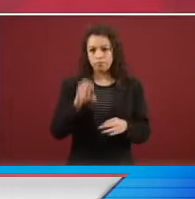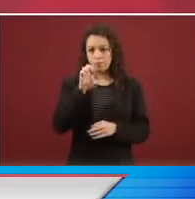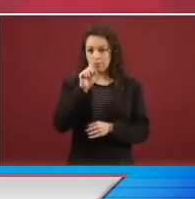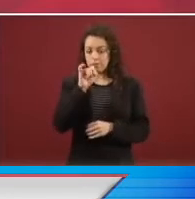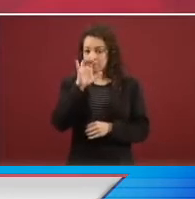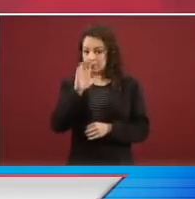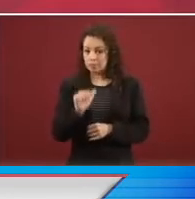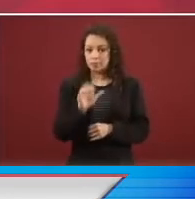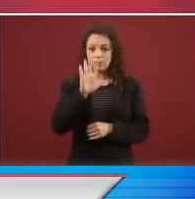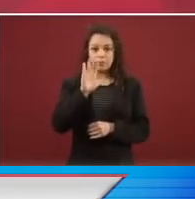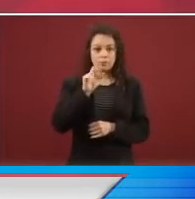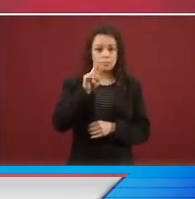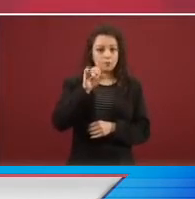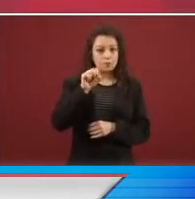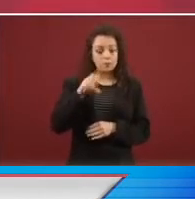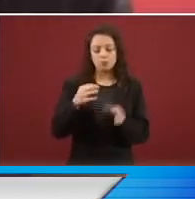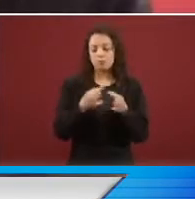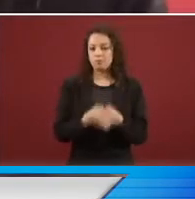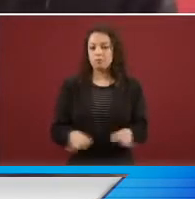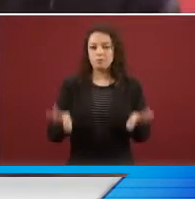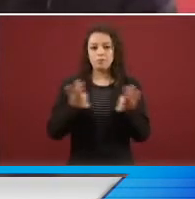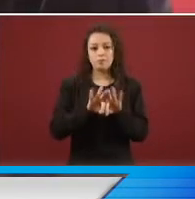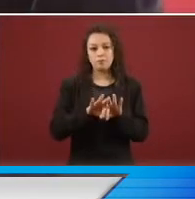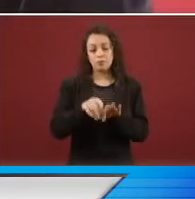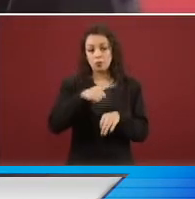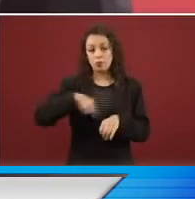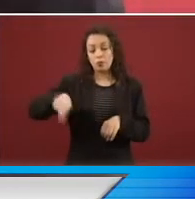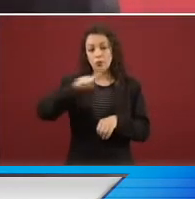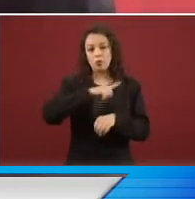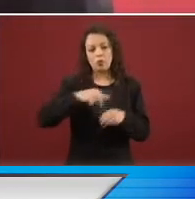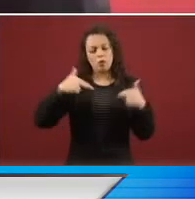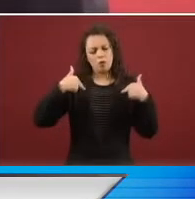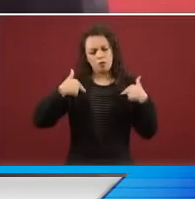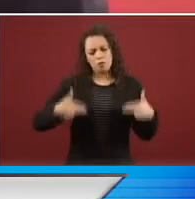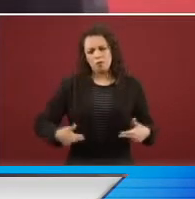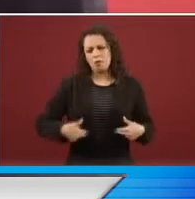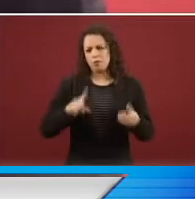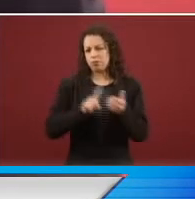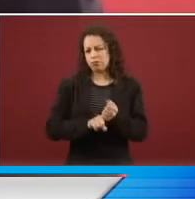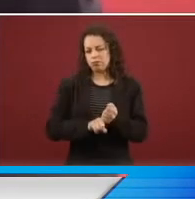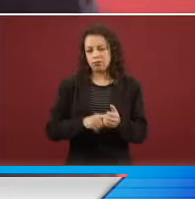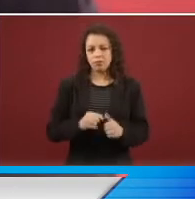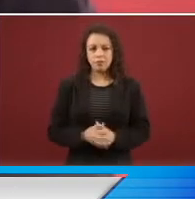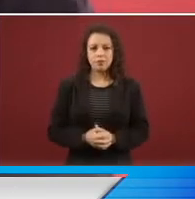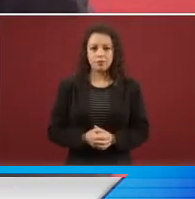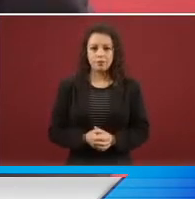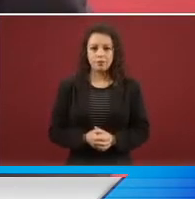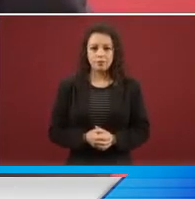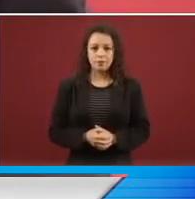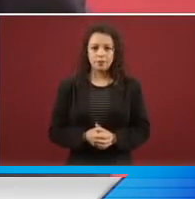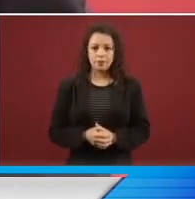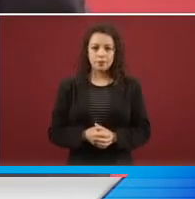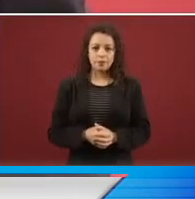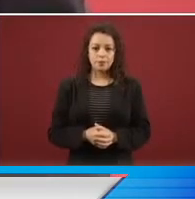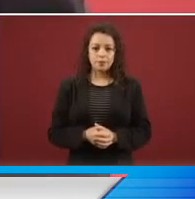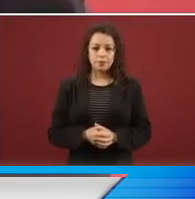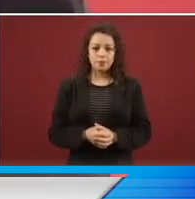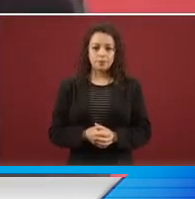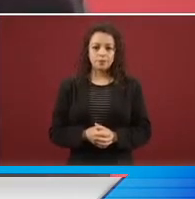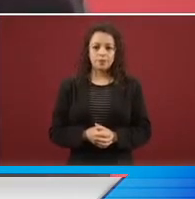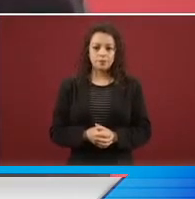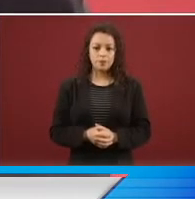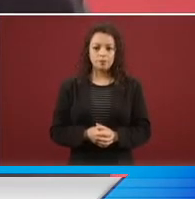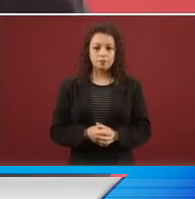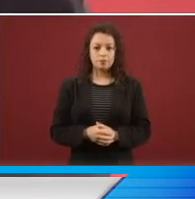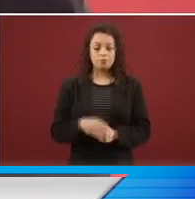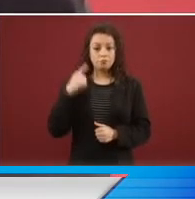de los que llama conservadores o fifís, pero sus dichos no le afectan en lo más mínimo. Recuerda que en octubre de 2019 recibió una